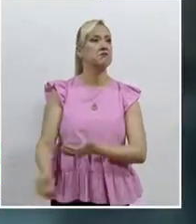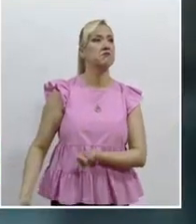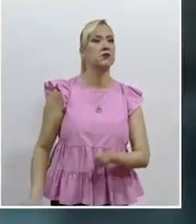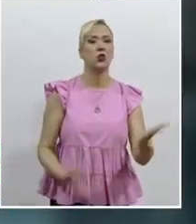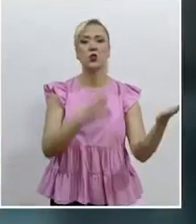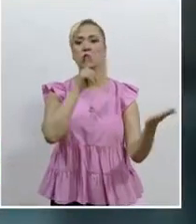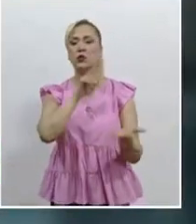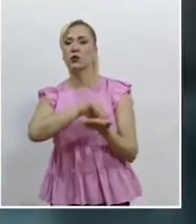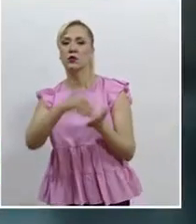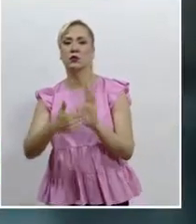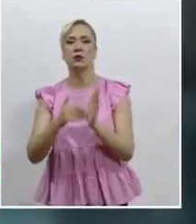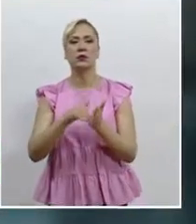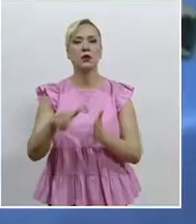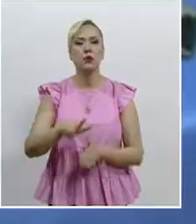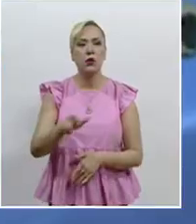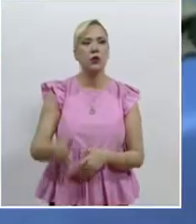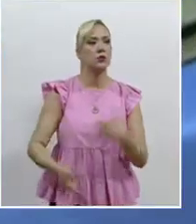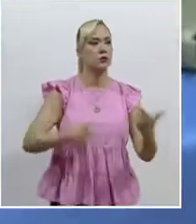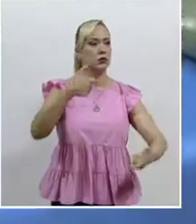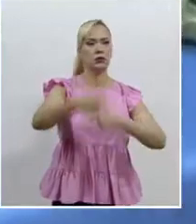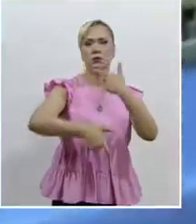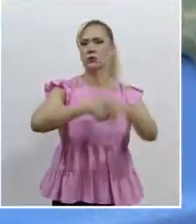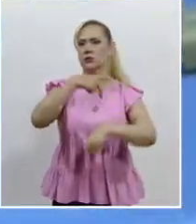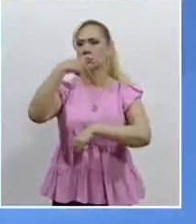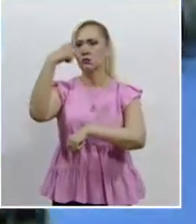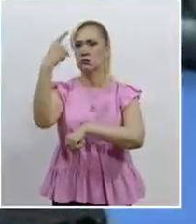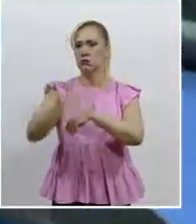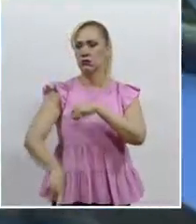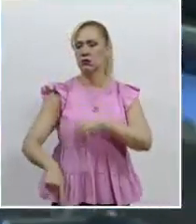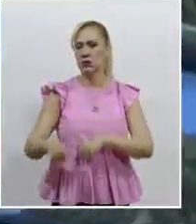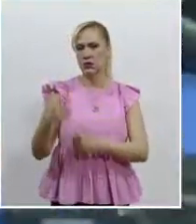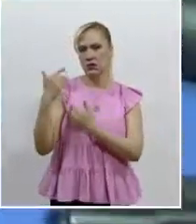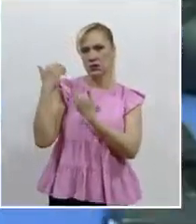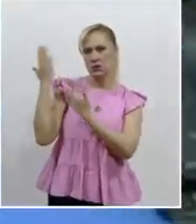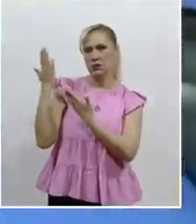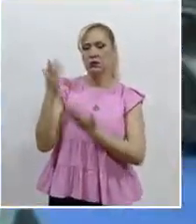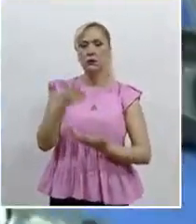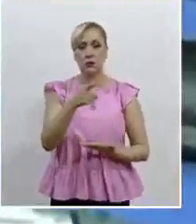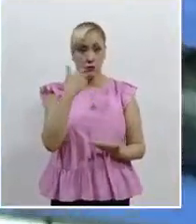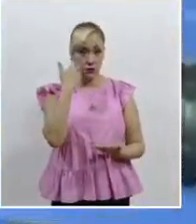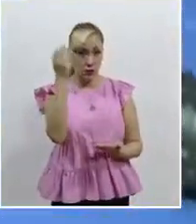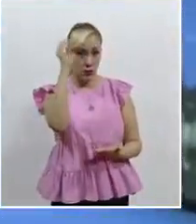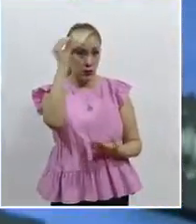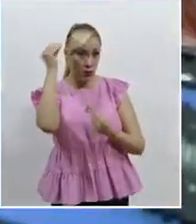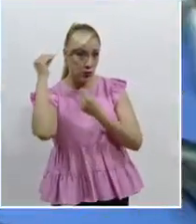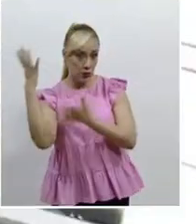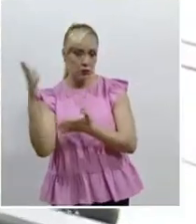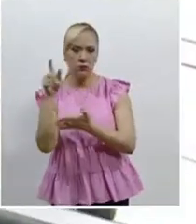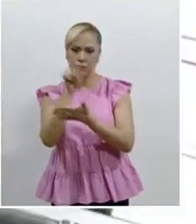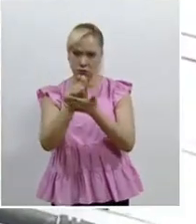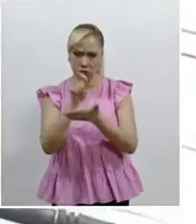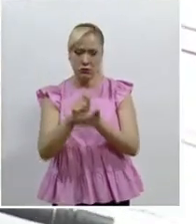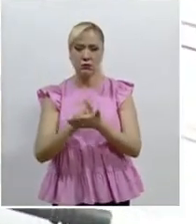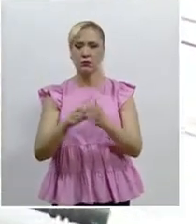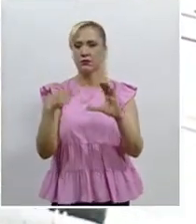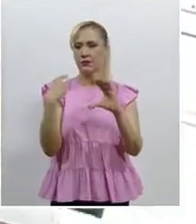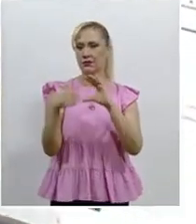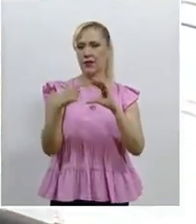violencia perpetrada con las mismas. Para ser considerados, las y los interesados deberán enviar sus opiniones escritas al